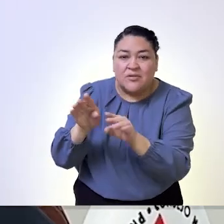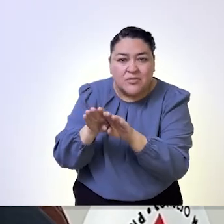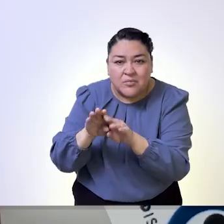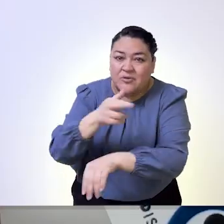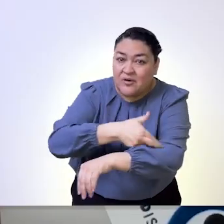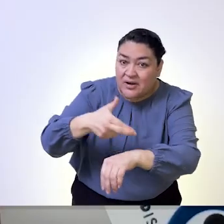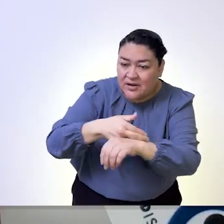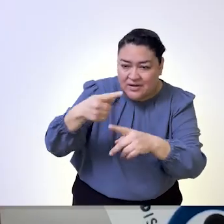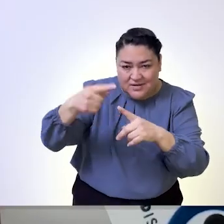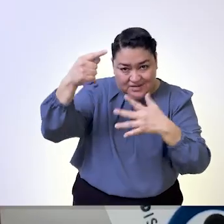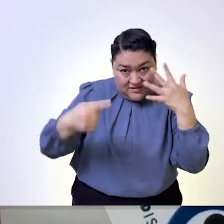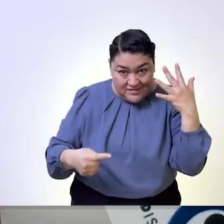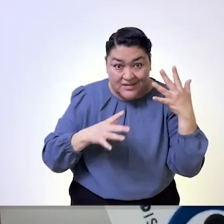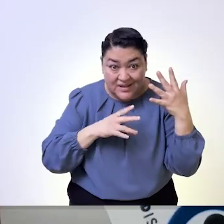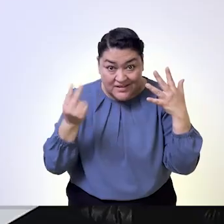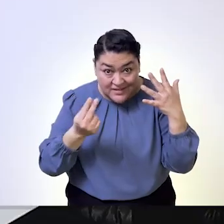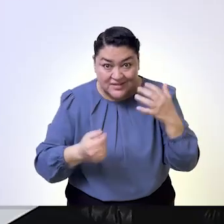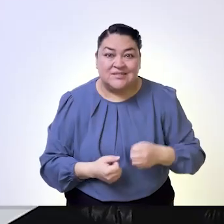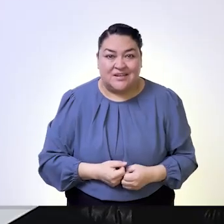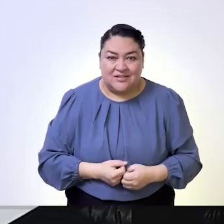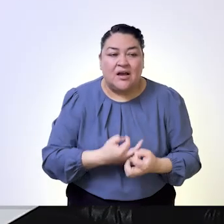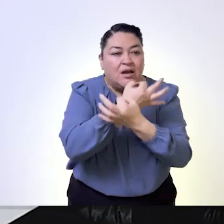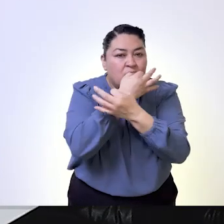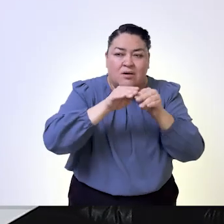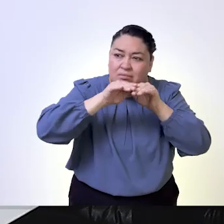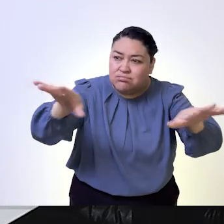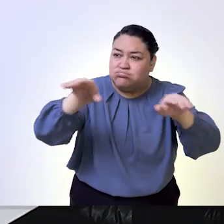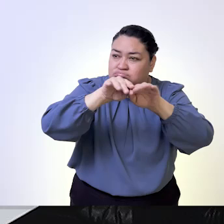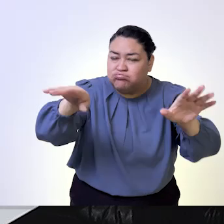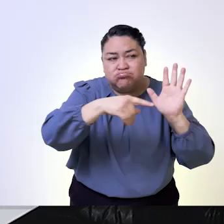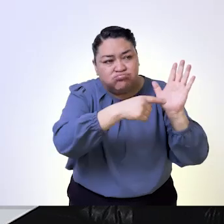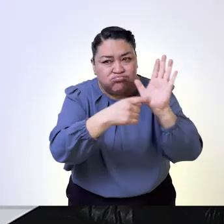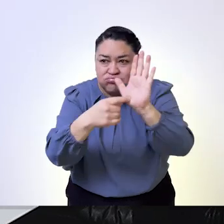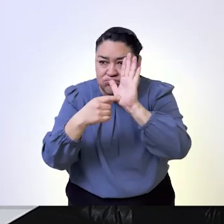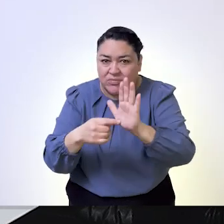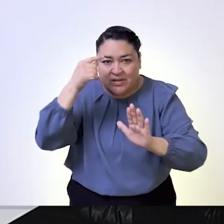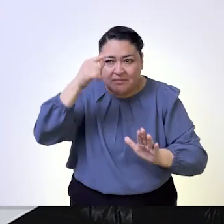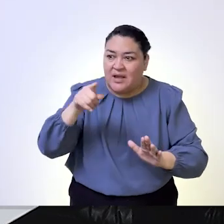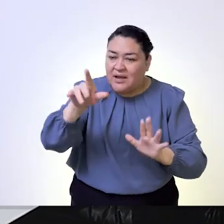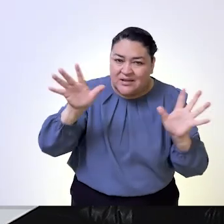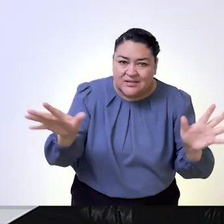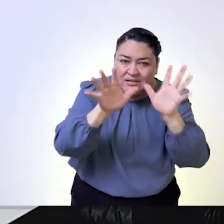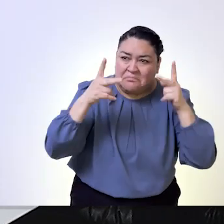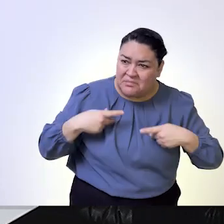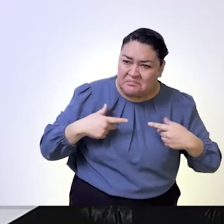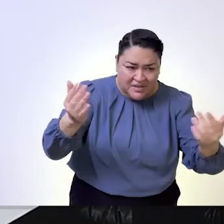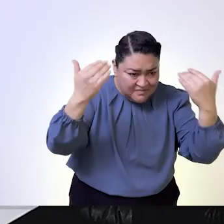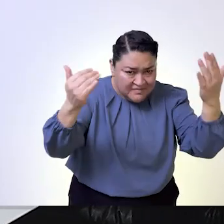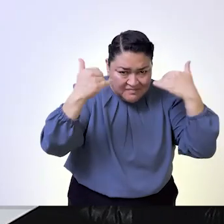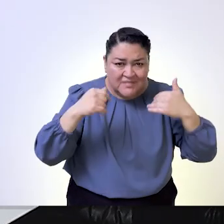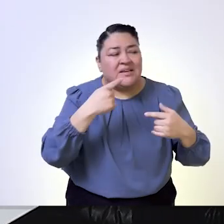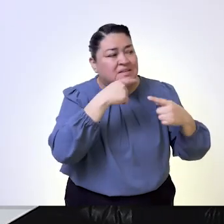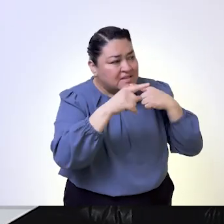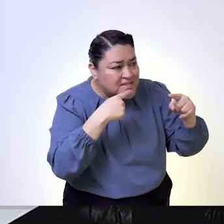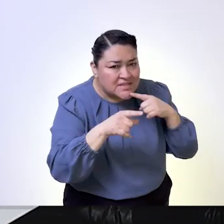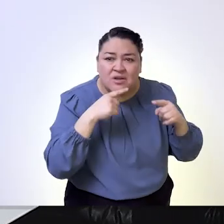han logrado a través de los casos, justo para seguir como incentivando pues la